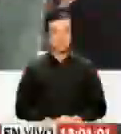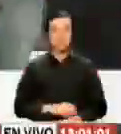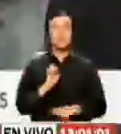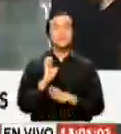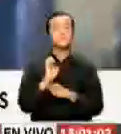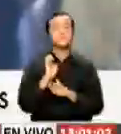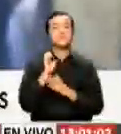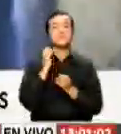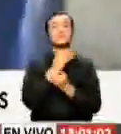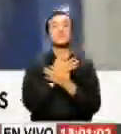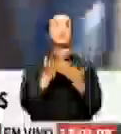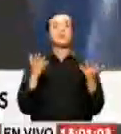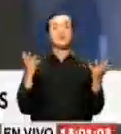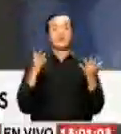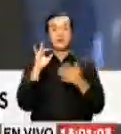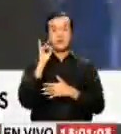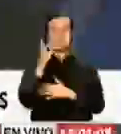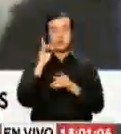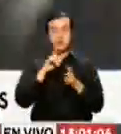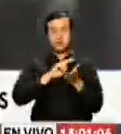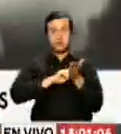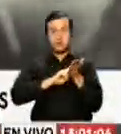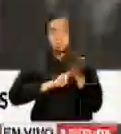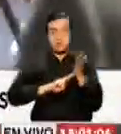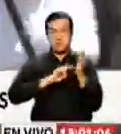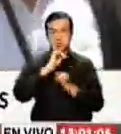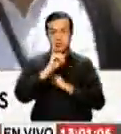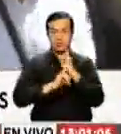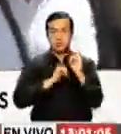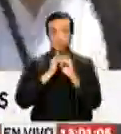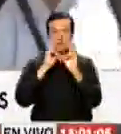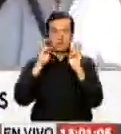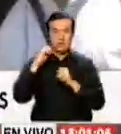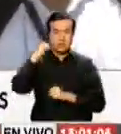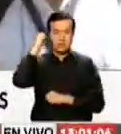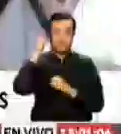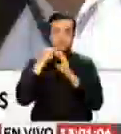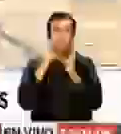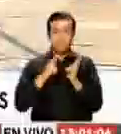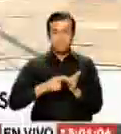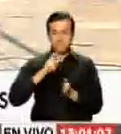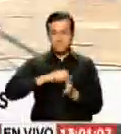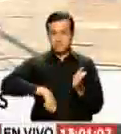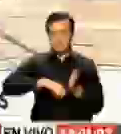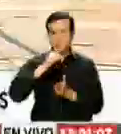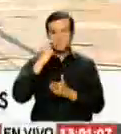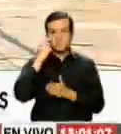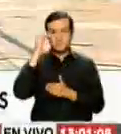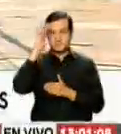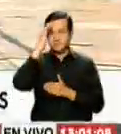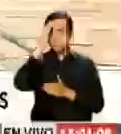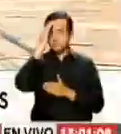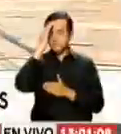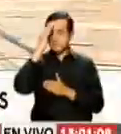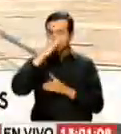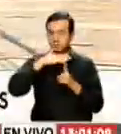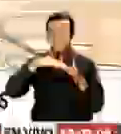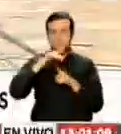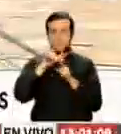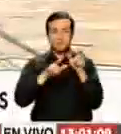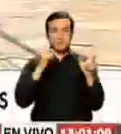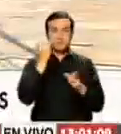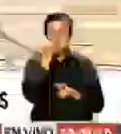Ecuador destaca la ratificación de las 18 convenciones internacionales relativas a los derechos humanos. Sin embargo, hay preocupación por la situación de